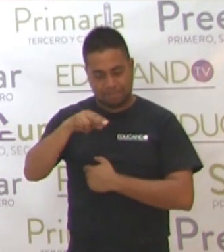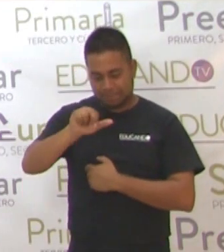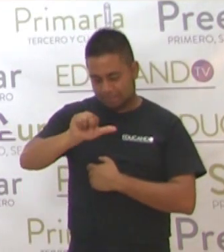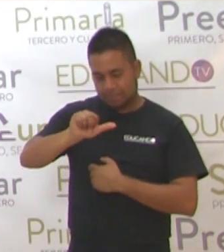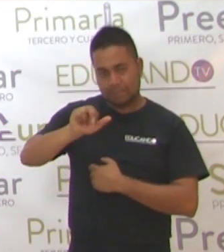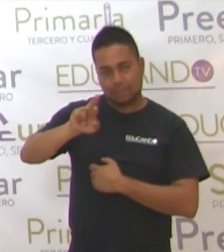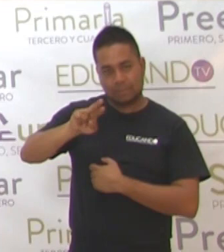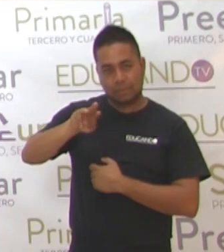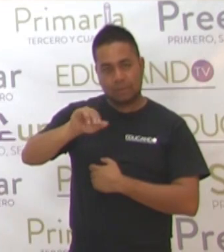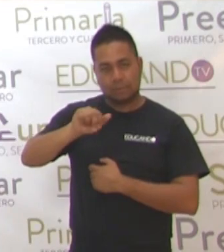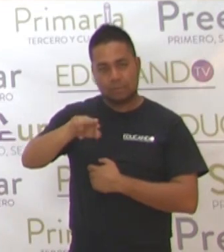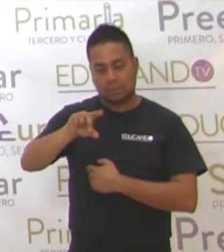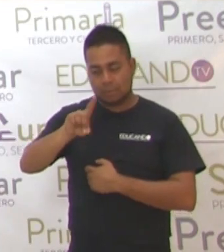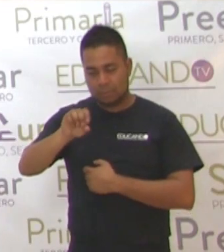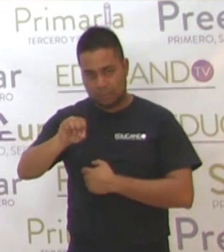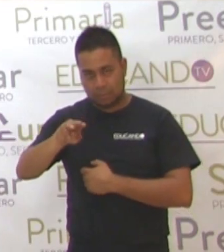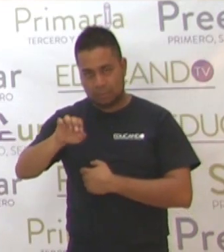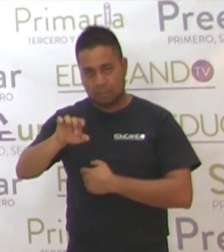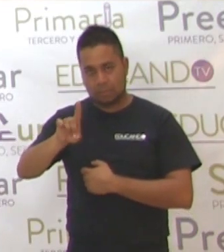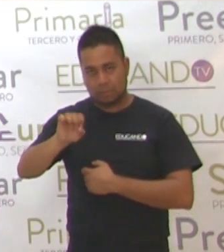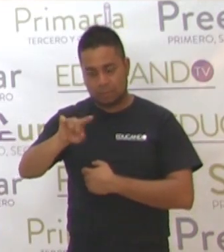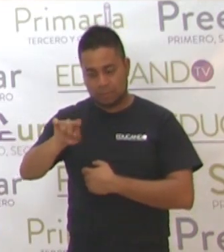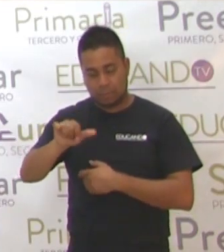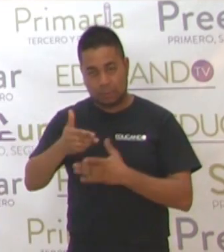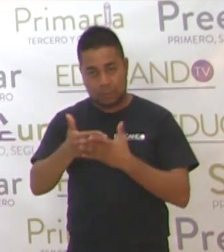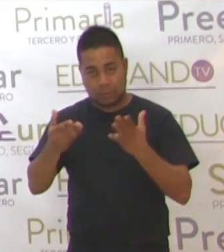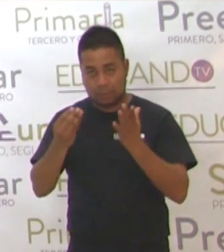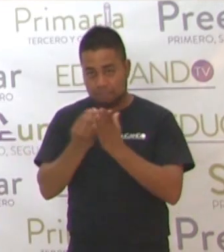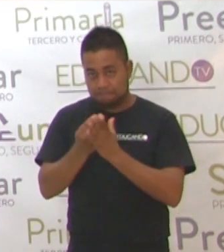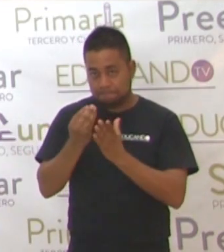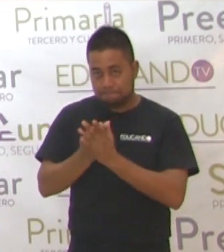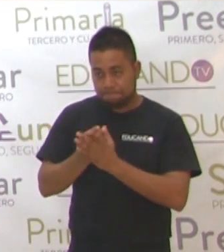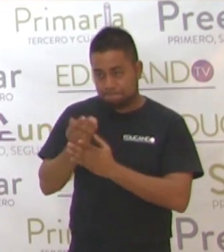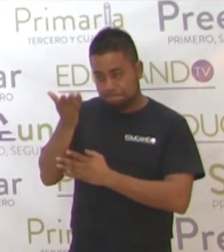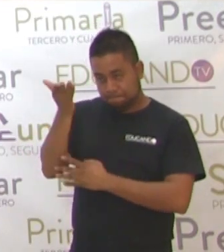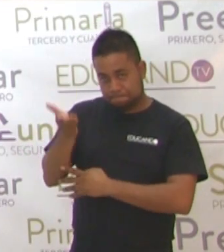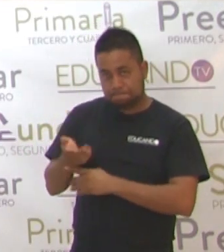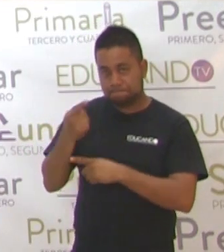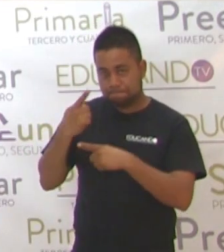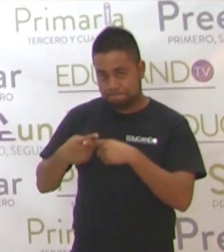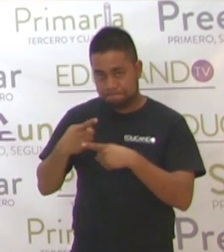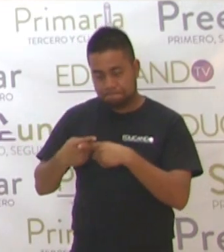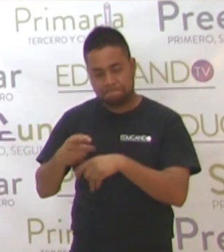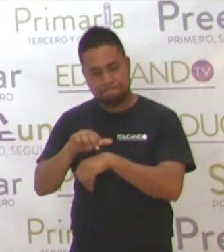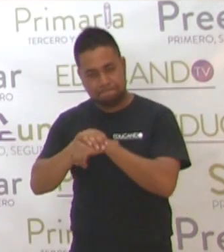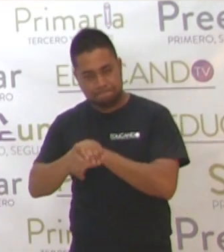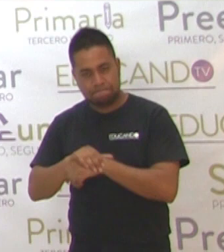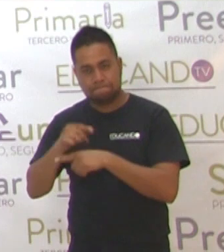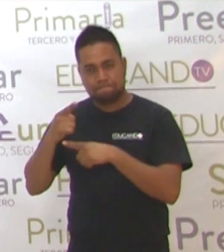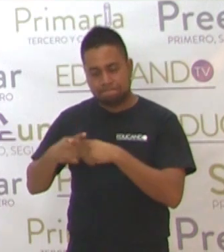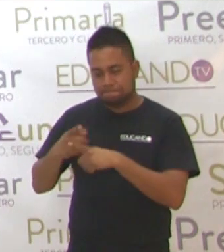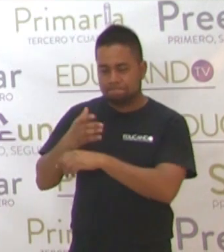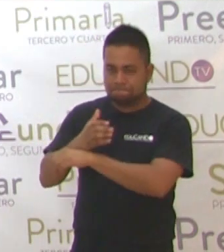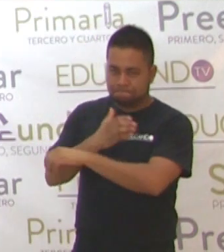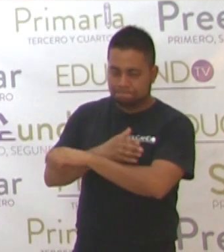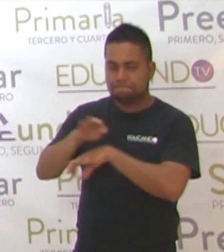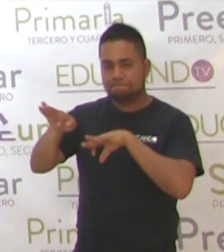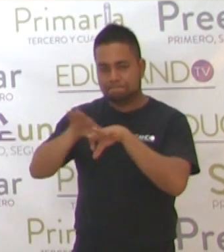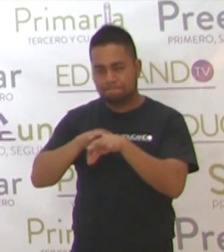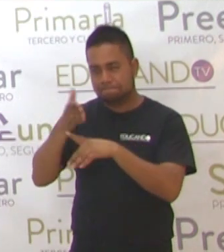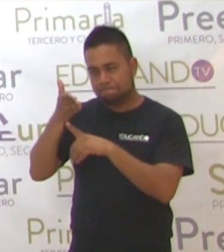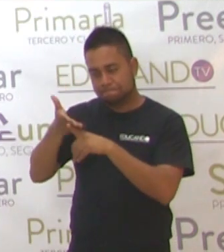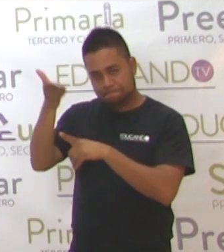nombre es armando mendoza y en esta sesión no será nos estará acompañando nuestro y compañero david